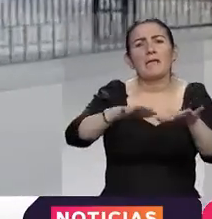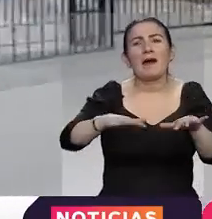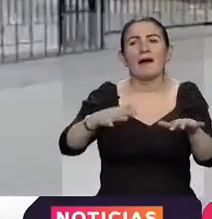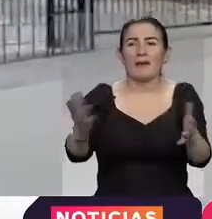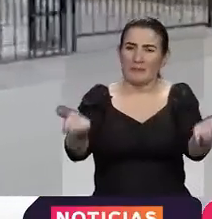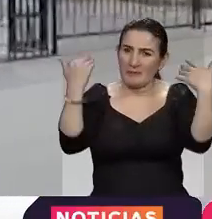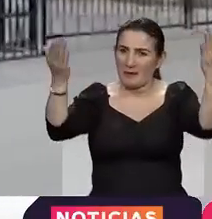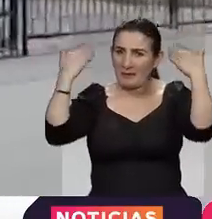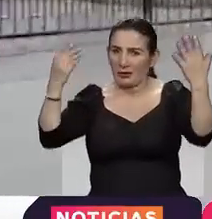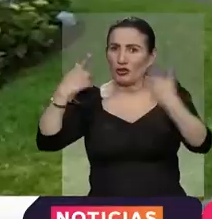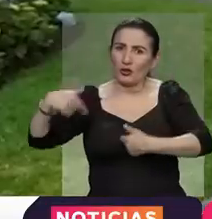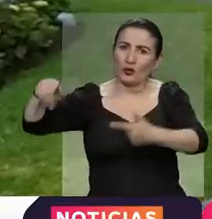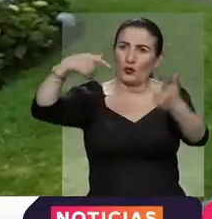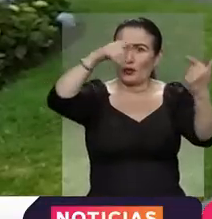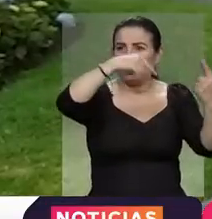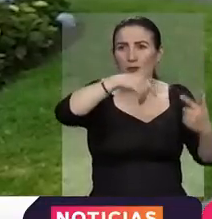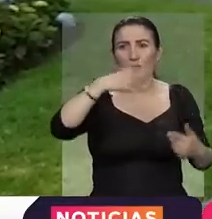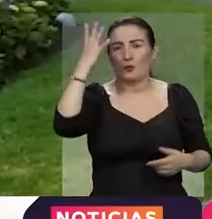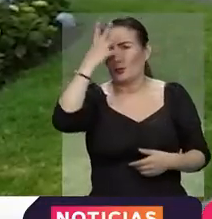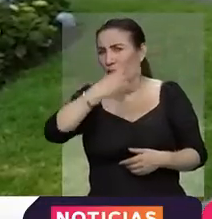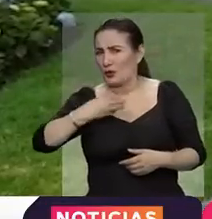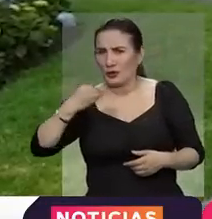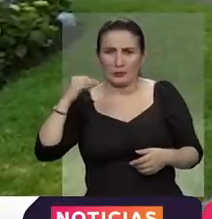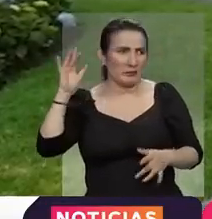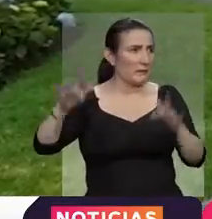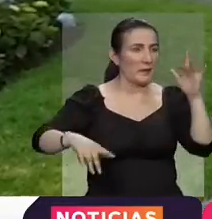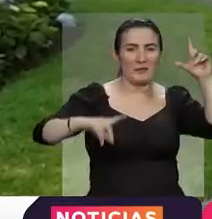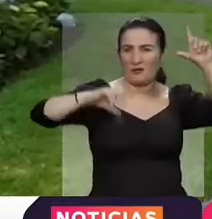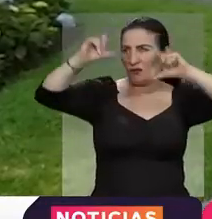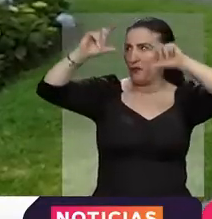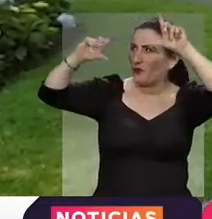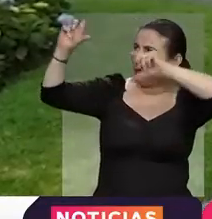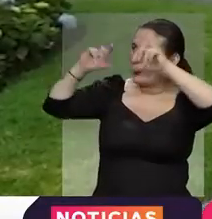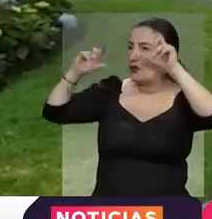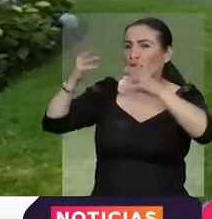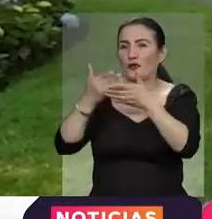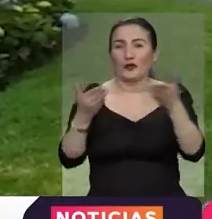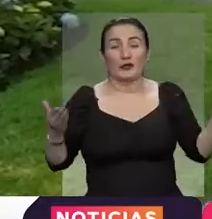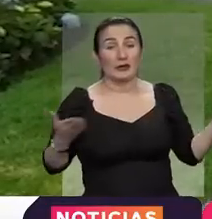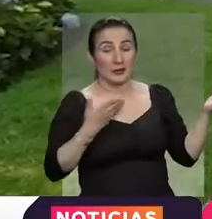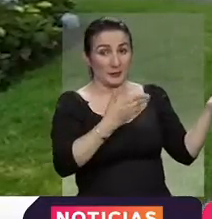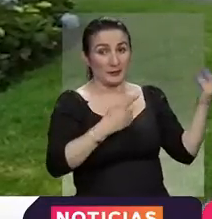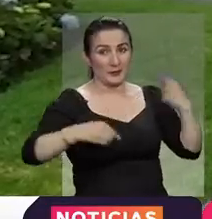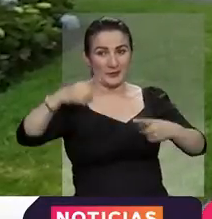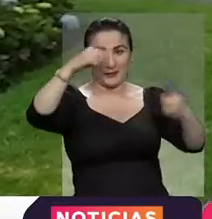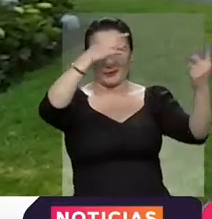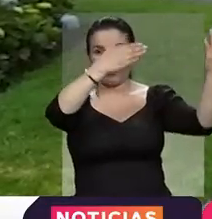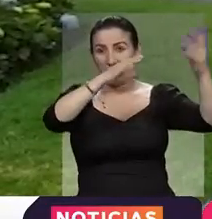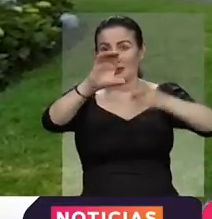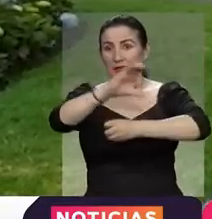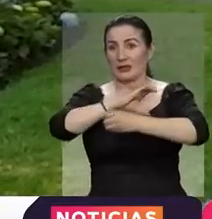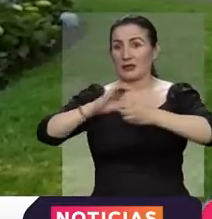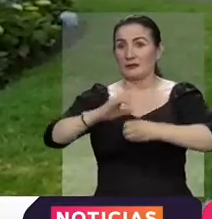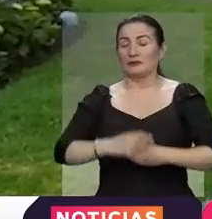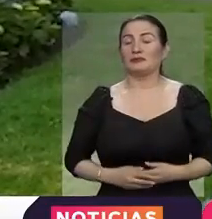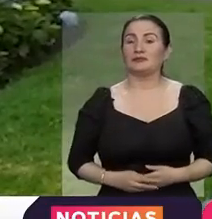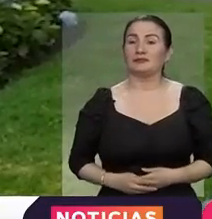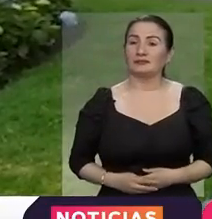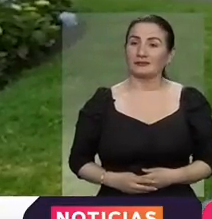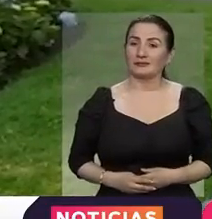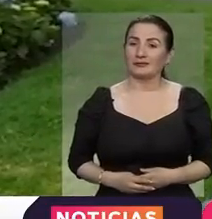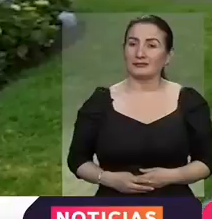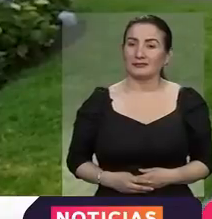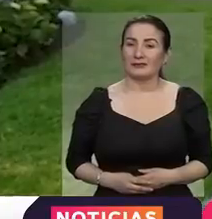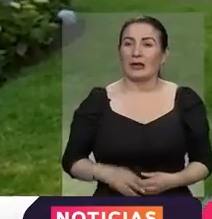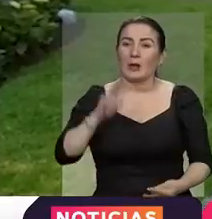atraer turismo. Los espacios me parecen chéveres que se abran para, pues, porque atrae más turismo a la ciudad. Se puede